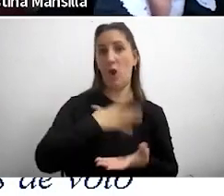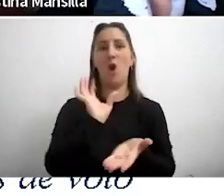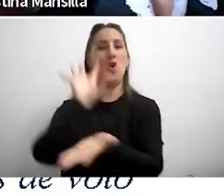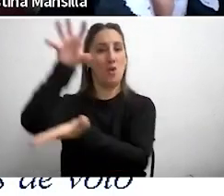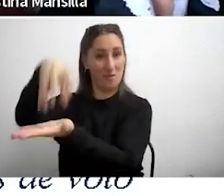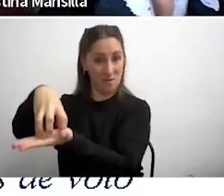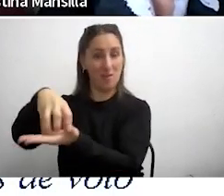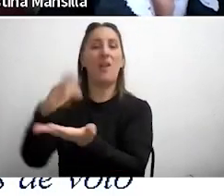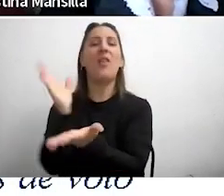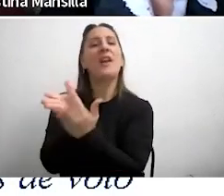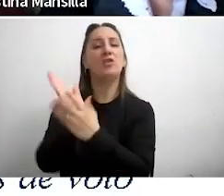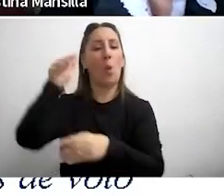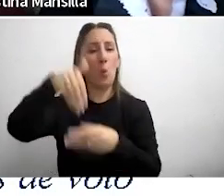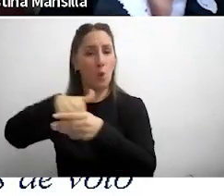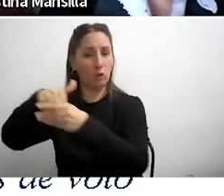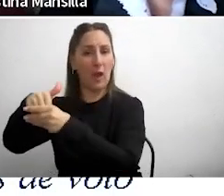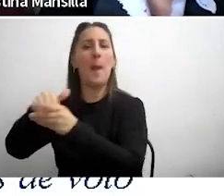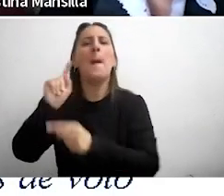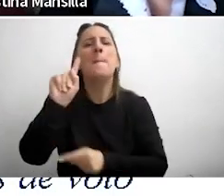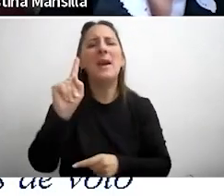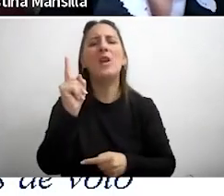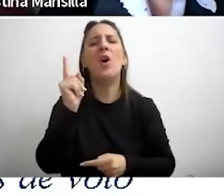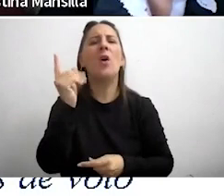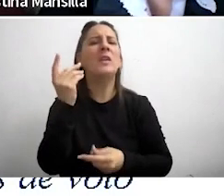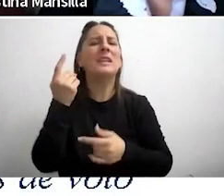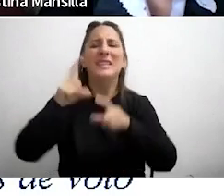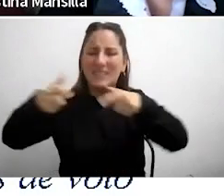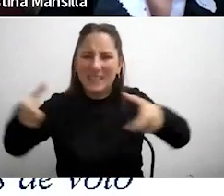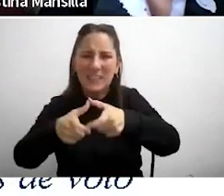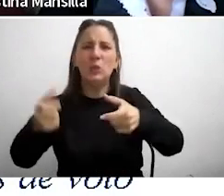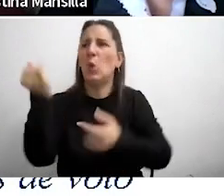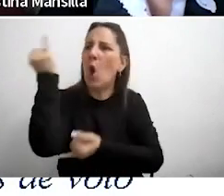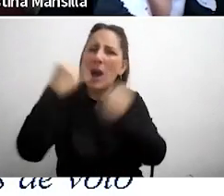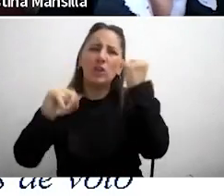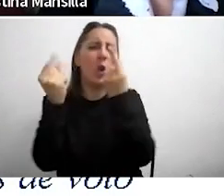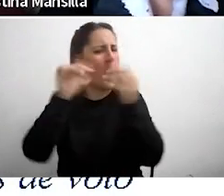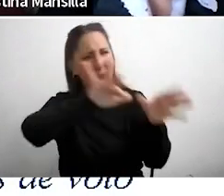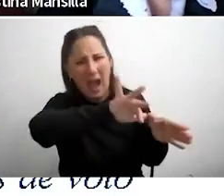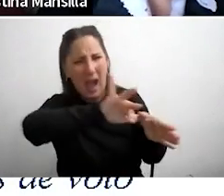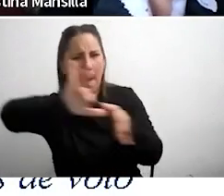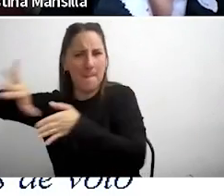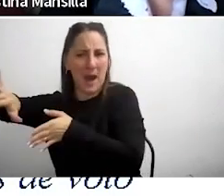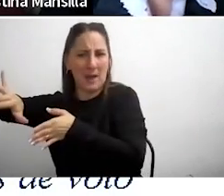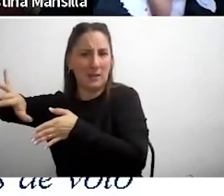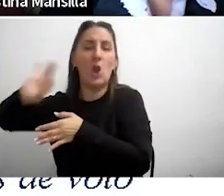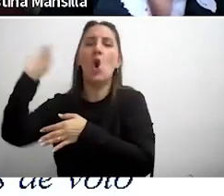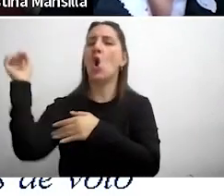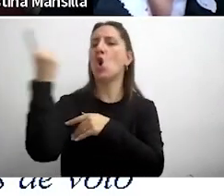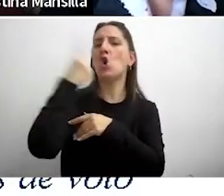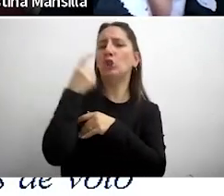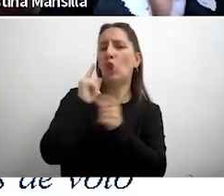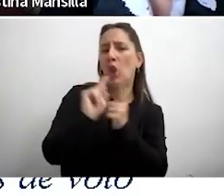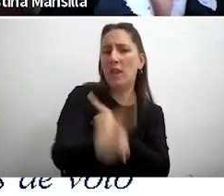jurídica, independientemente de la cantidad de títulos, acciones o valores, o que ejerza control directo o